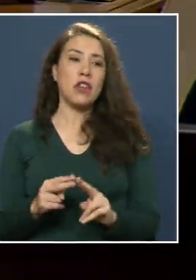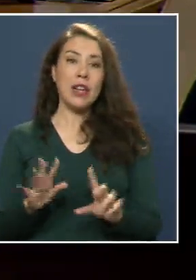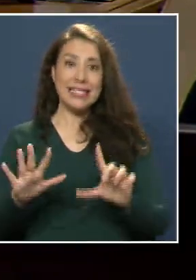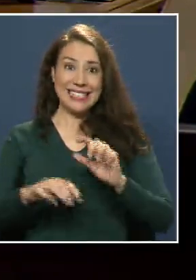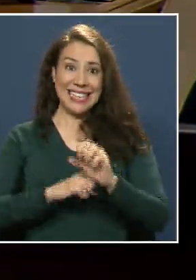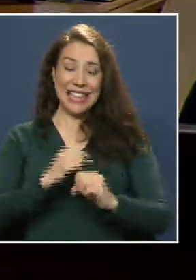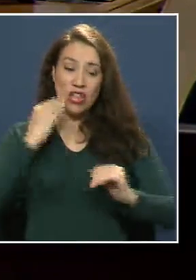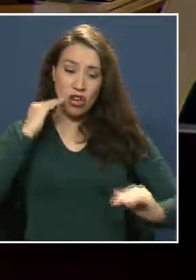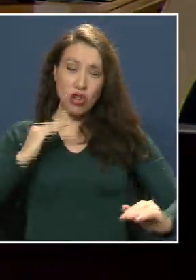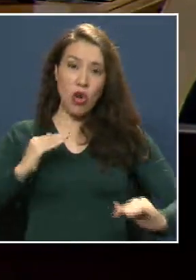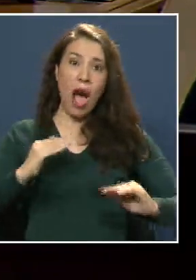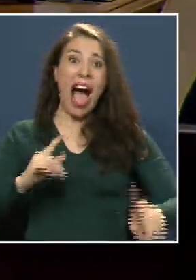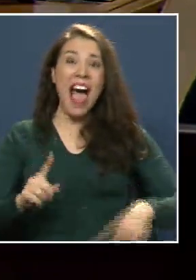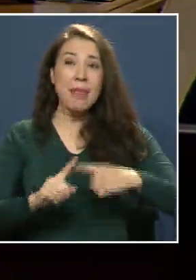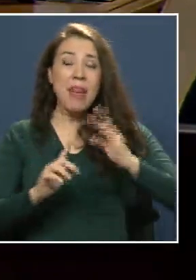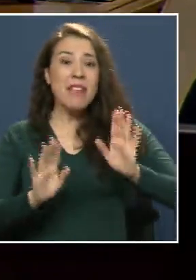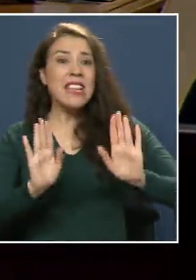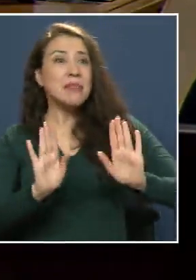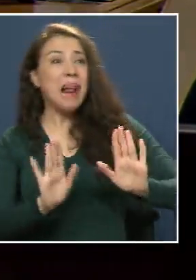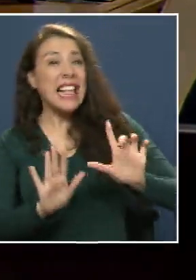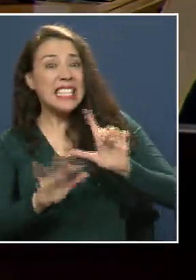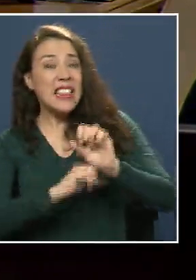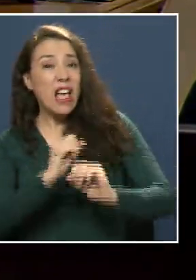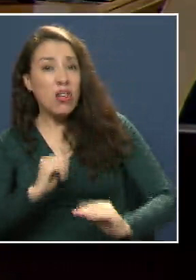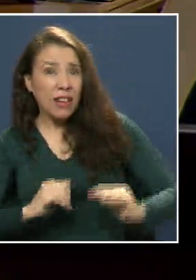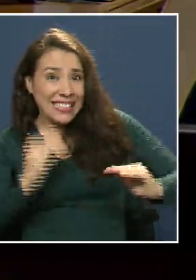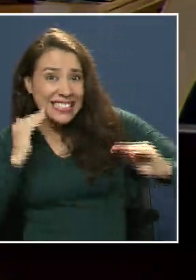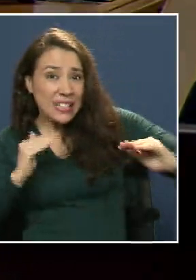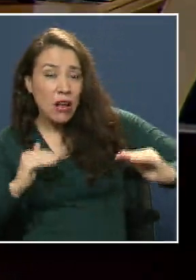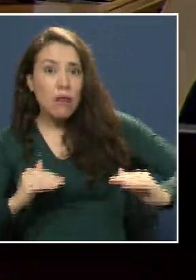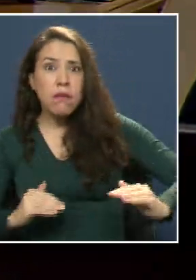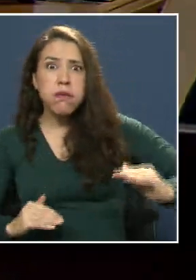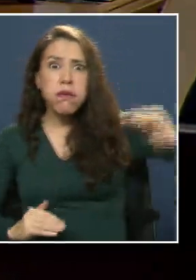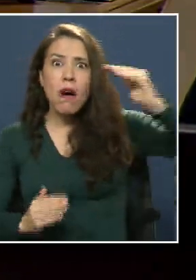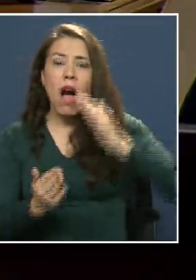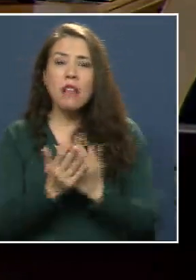7 años, súmele a eso que tiene que llegar a